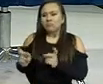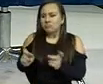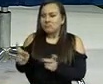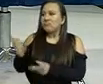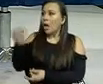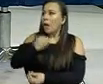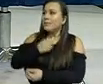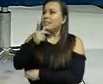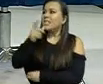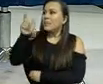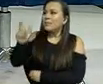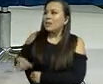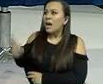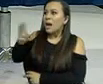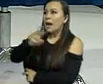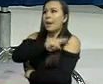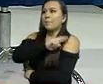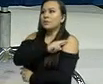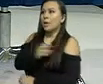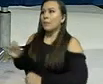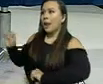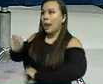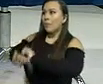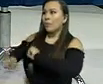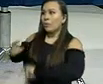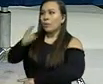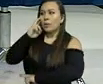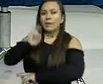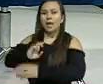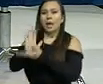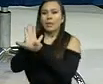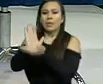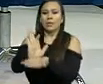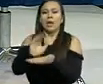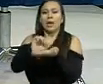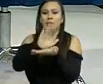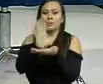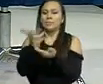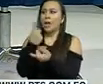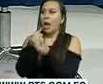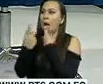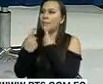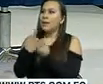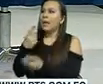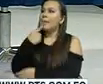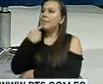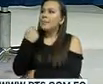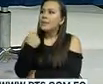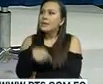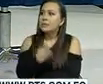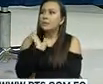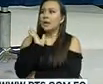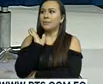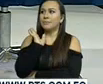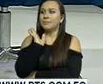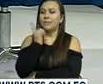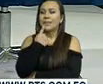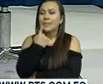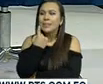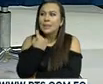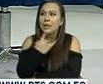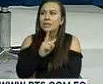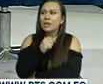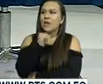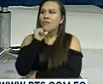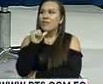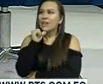el responsable de laboratorio declaró ante la asamblea ante la comisión de la cual usted es parte y corrobora dice las anomalías